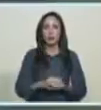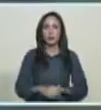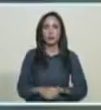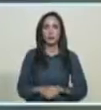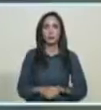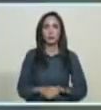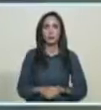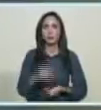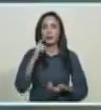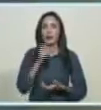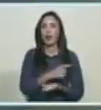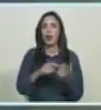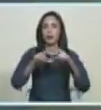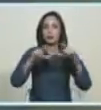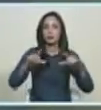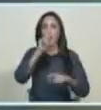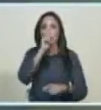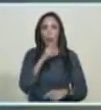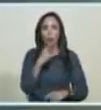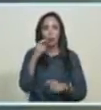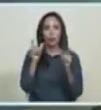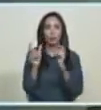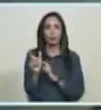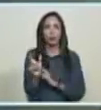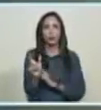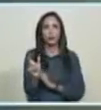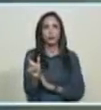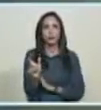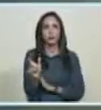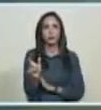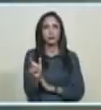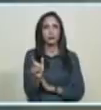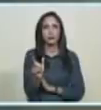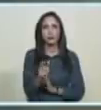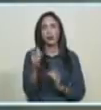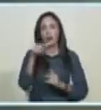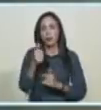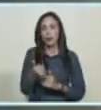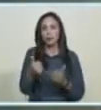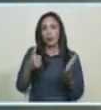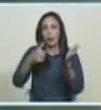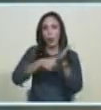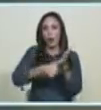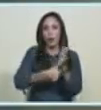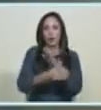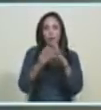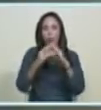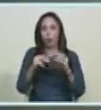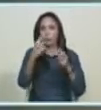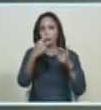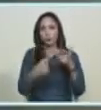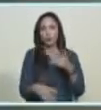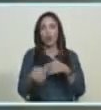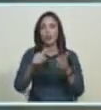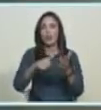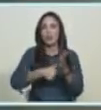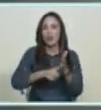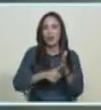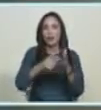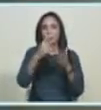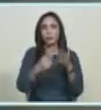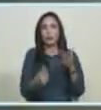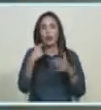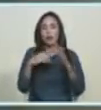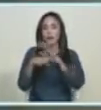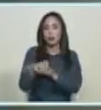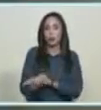Va a tener su código QR, que es su identidad, certificado. Si yo vengo y me compro